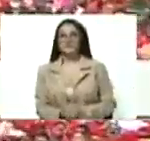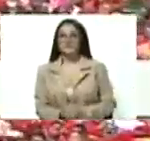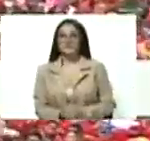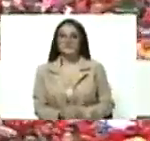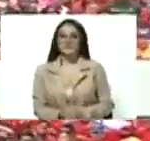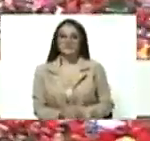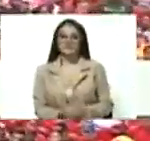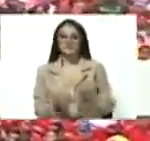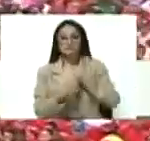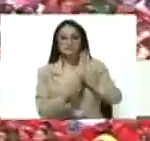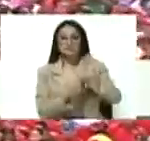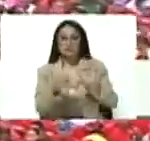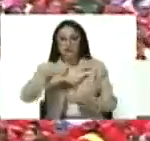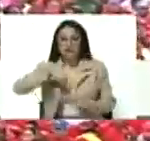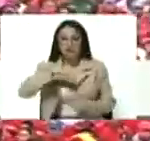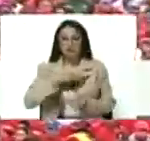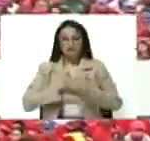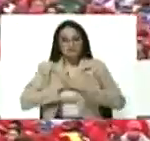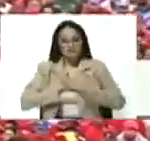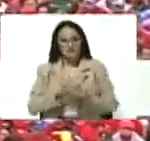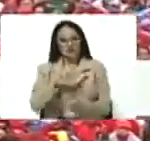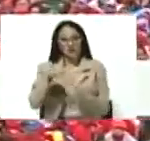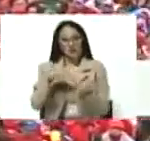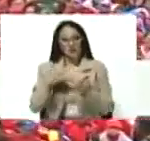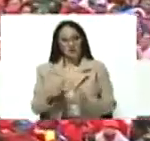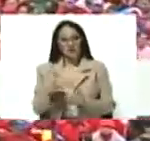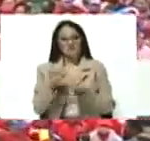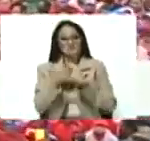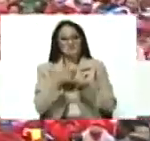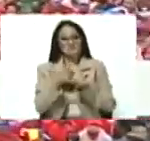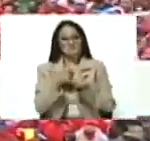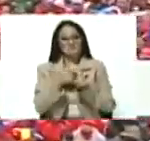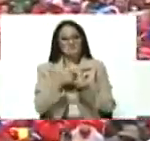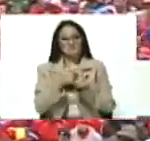Y demostrar nosotros la solidaridad revolucionaria en primera instancia.